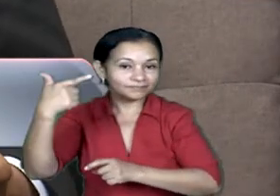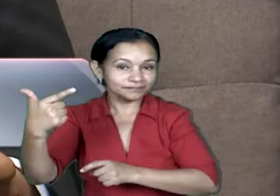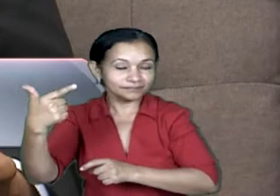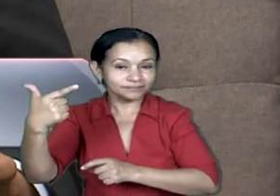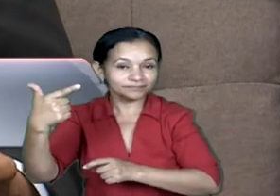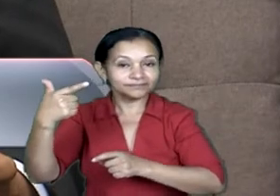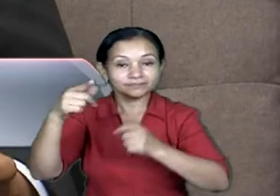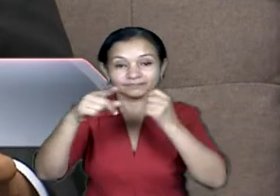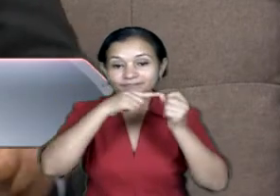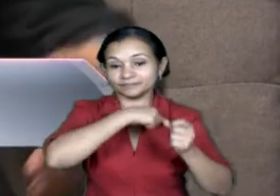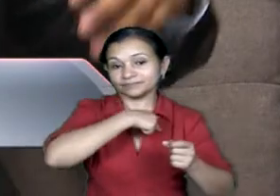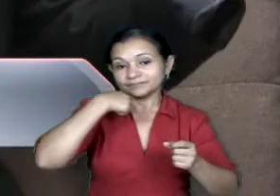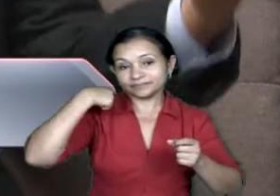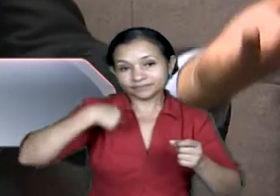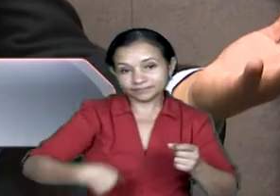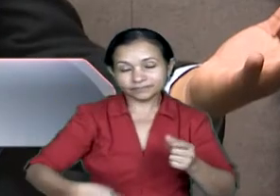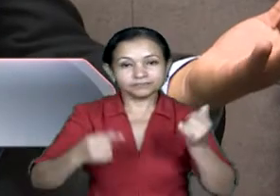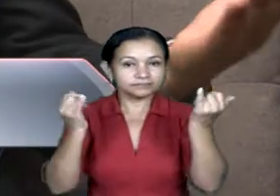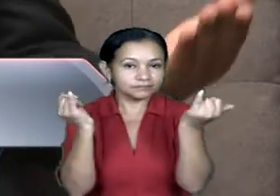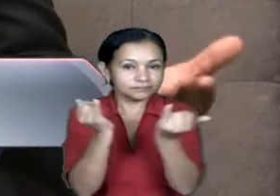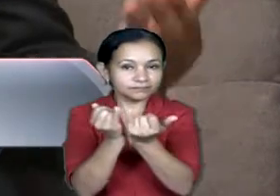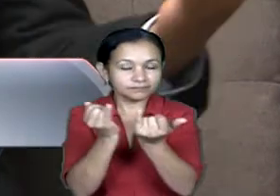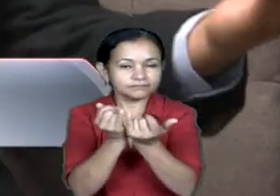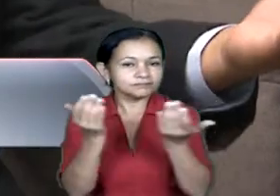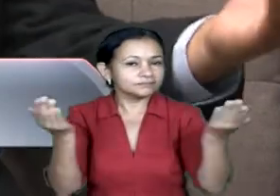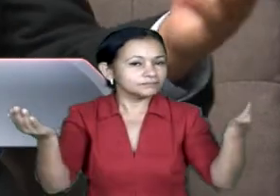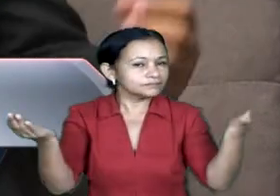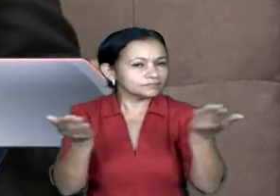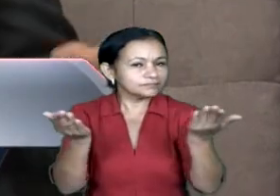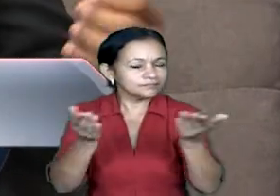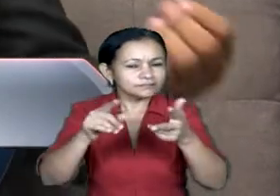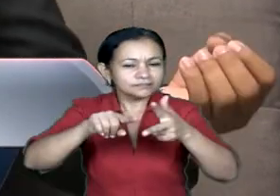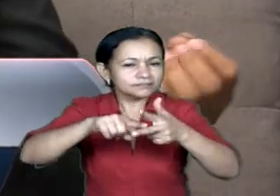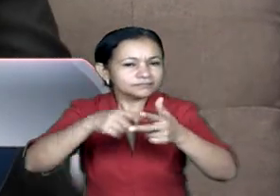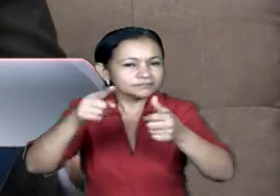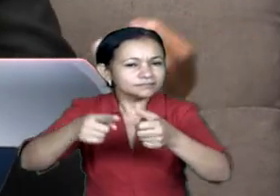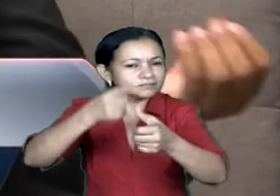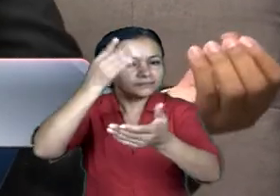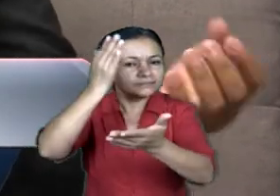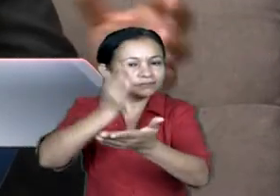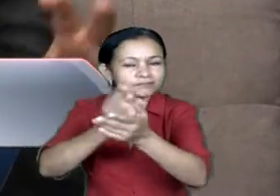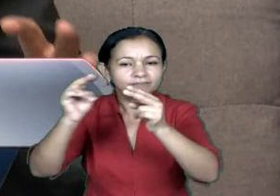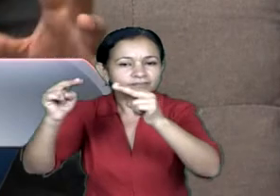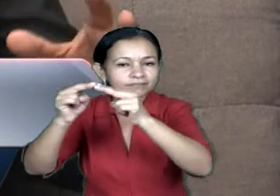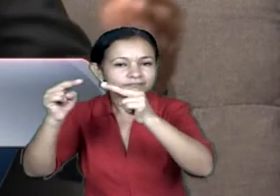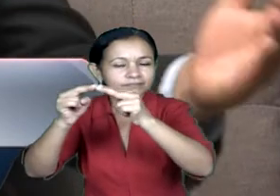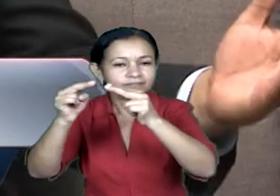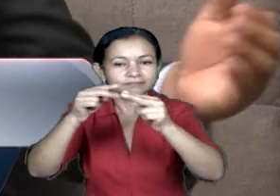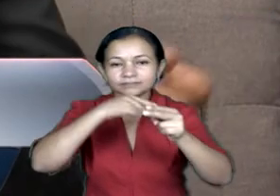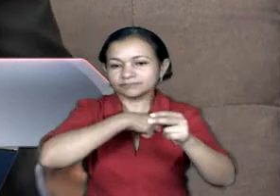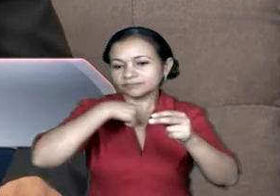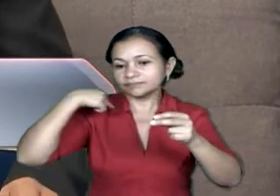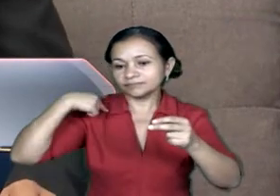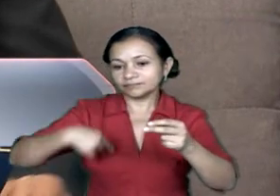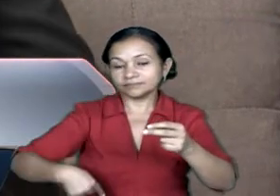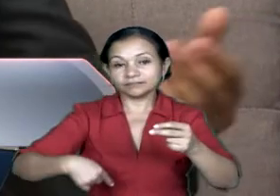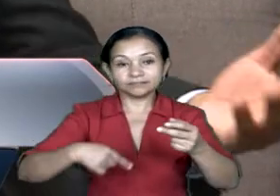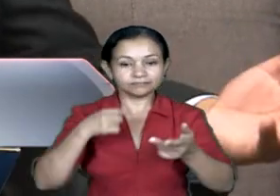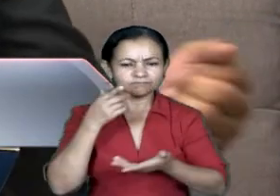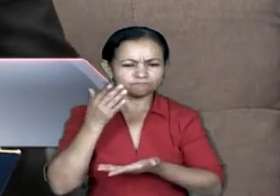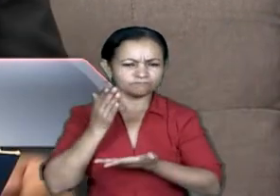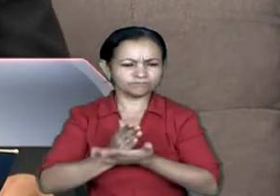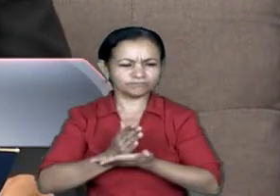semana. Y también hablando de ese fomento, ¿cómo nace la vinculación? ¿Cómo se da la vinculación entre estos dos países? ¿Cómo China-Taiwán decide empezar